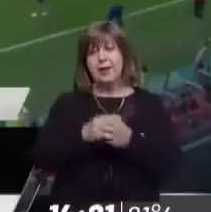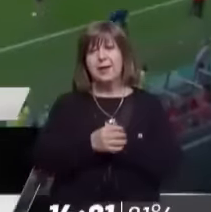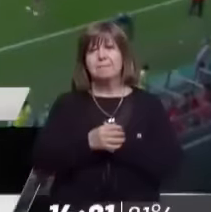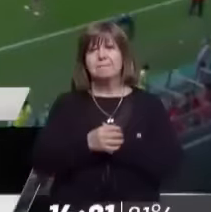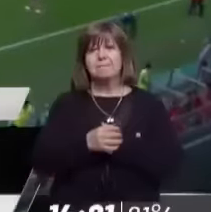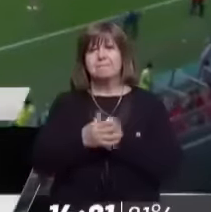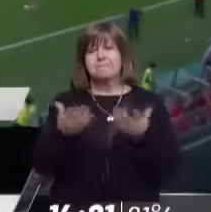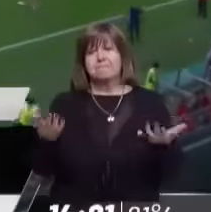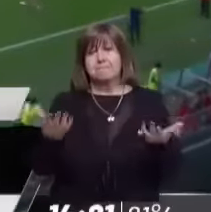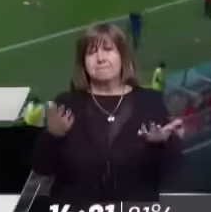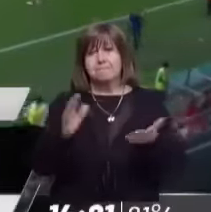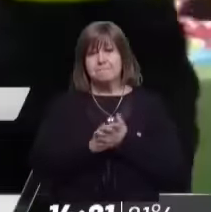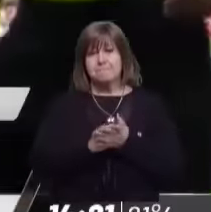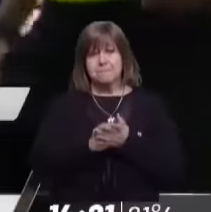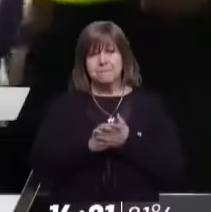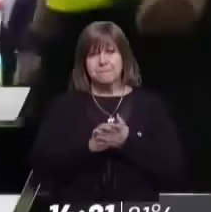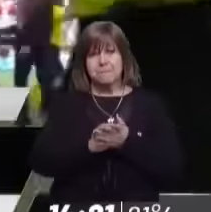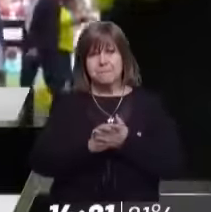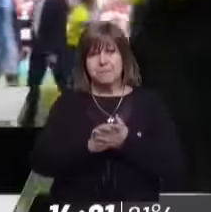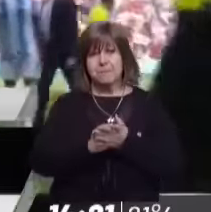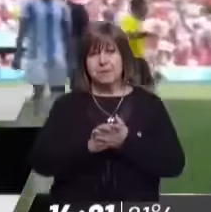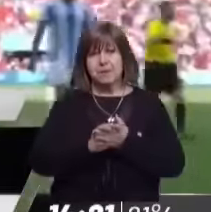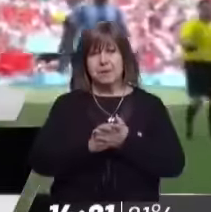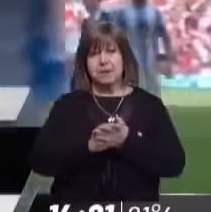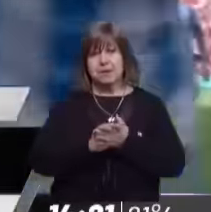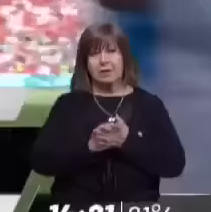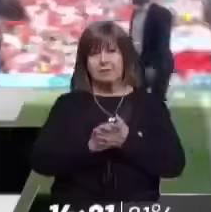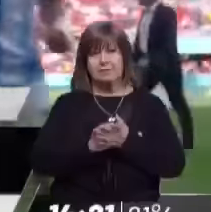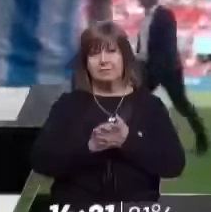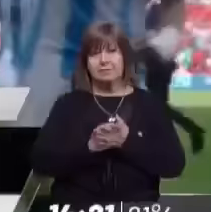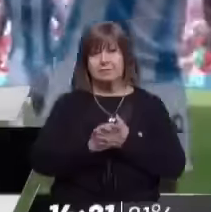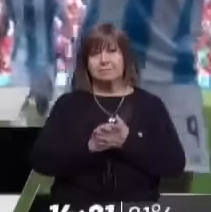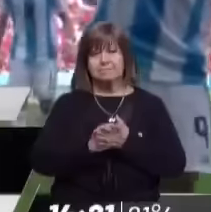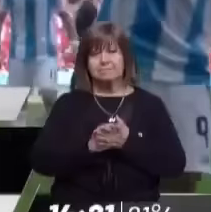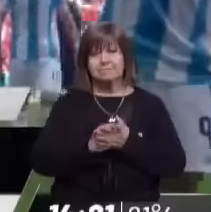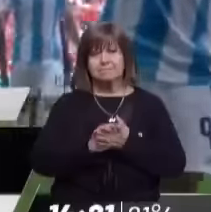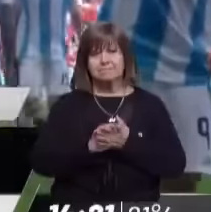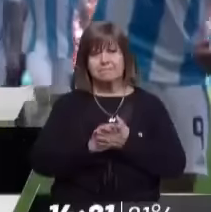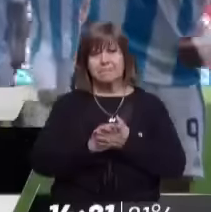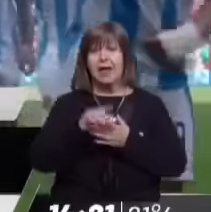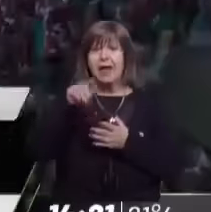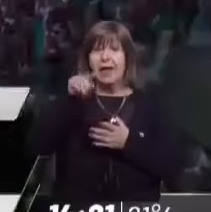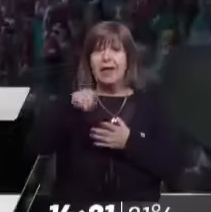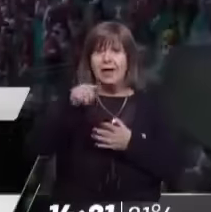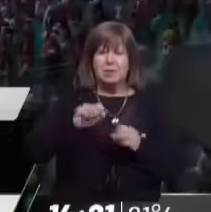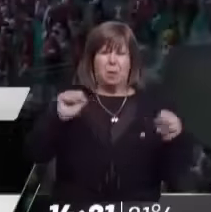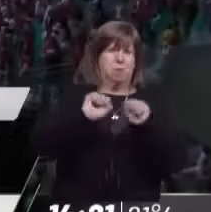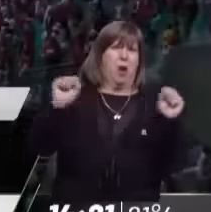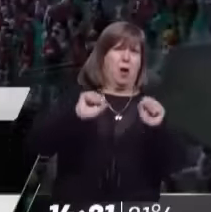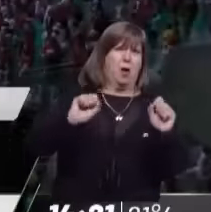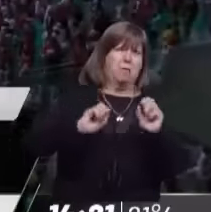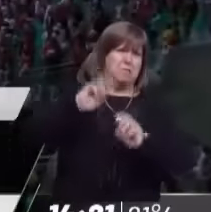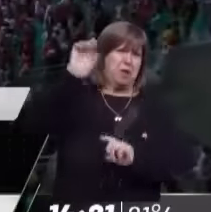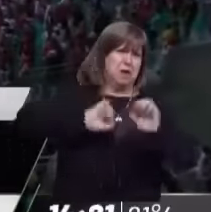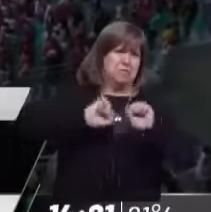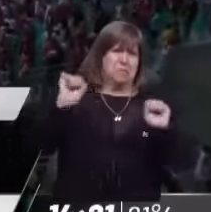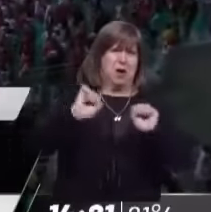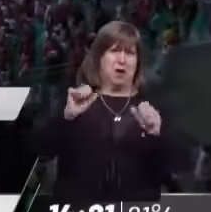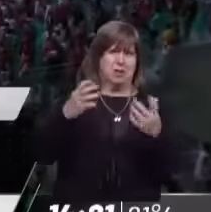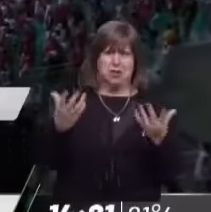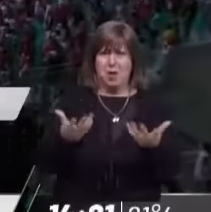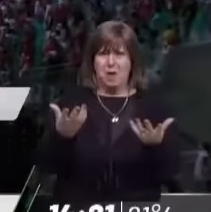papelón no lo van a borrar más. No. Al margen del resultado de Argentina, es un papelón. Ah, y esto. Esto también. ¿Y esto? Claro. Esto previo, ¿no? Con los marroquíes adentro